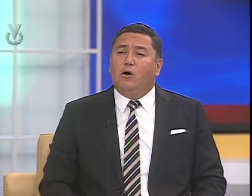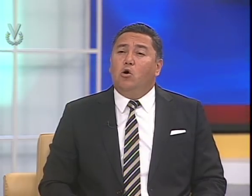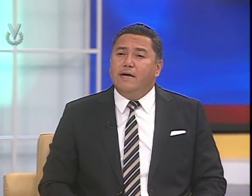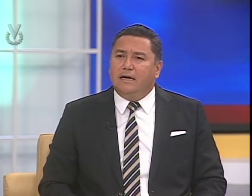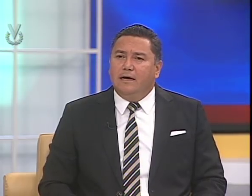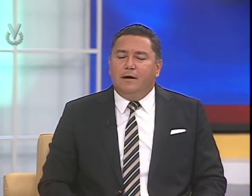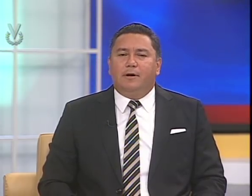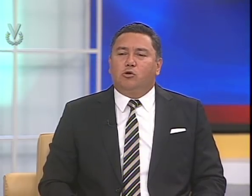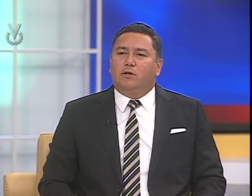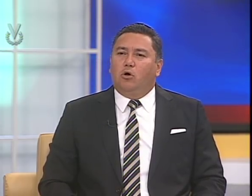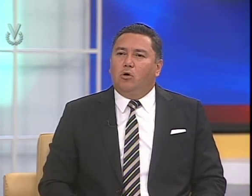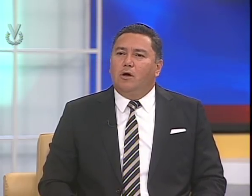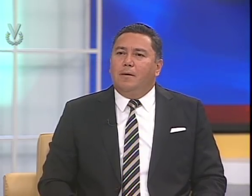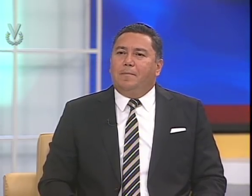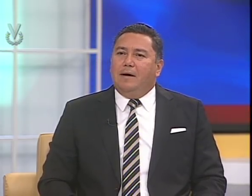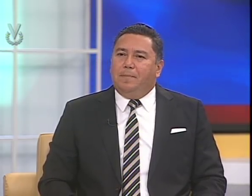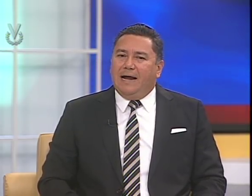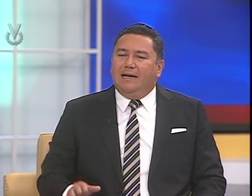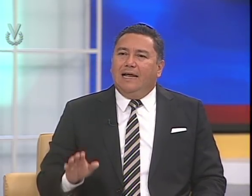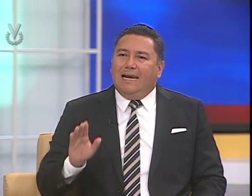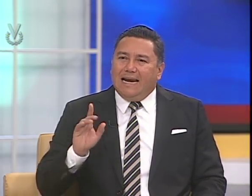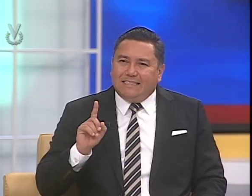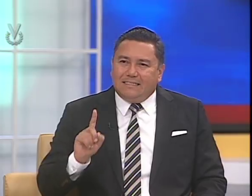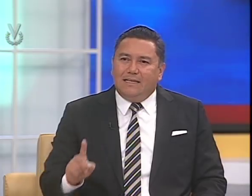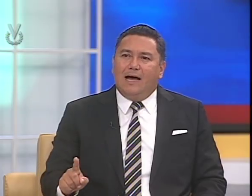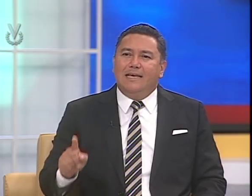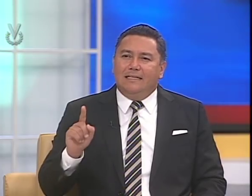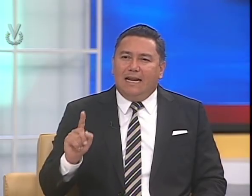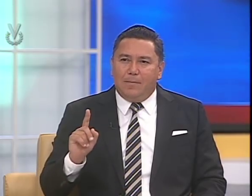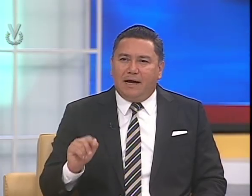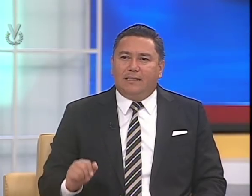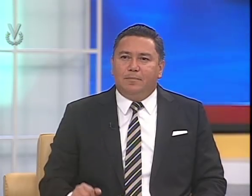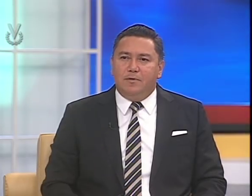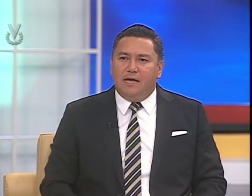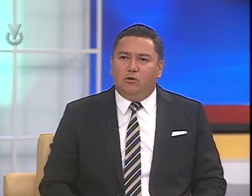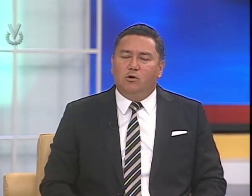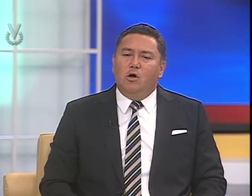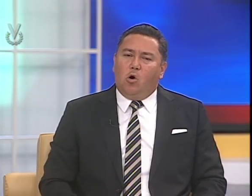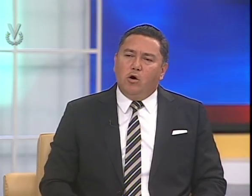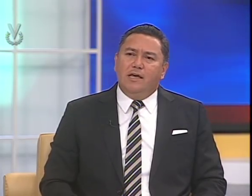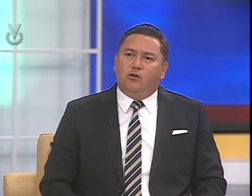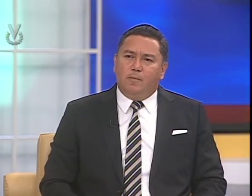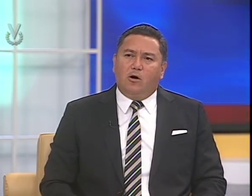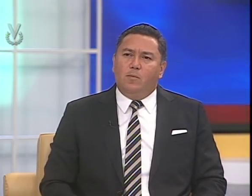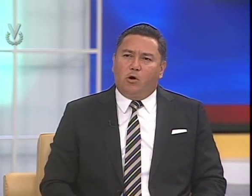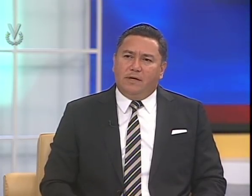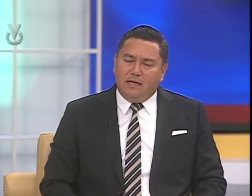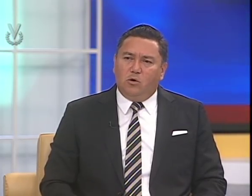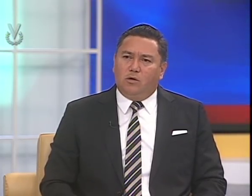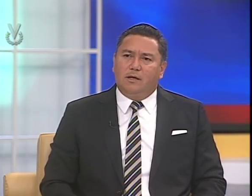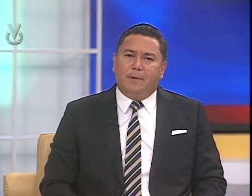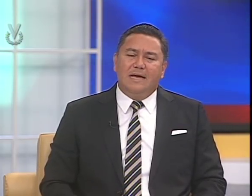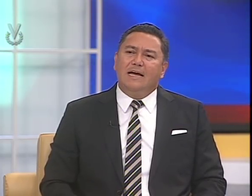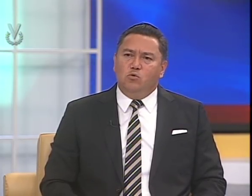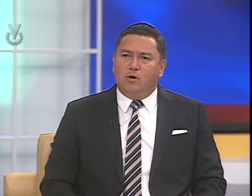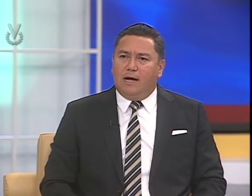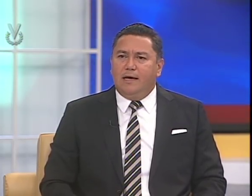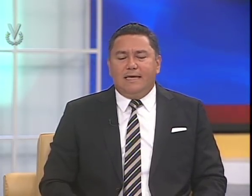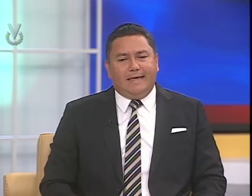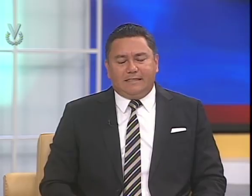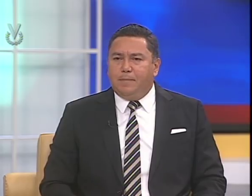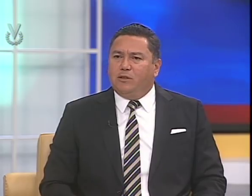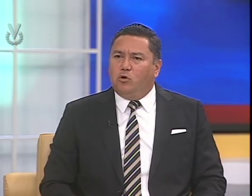no va a hacer ninguna en estos próximos 6 años. Ha demostrado una absoluta ineficiencia en el asunto de las políticas económicas. Y yo no creo que